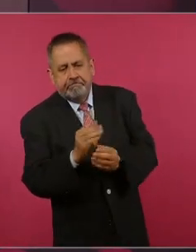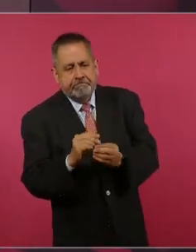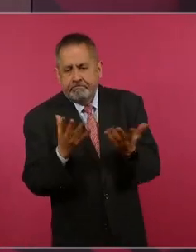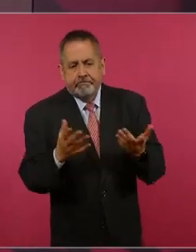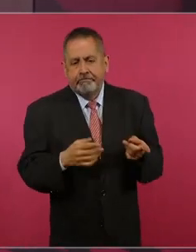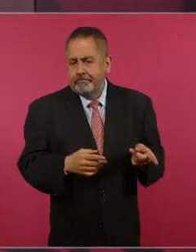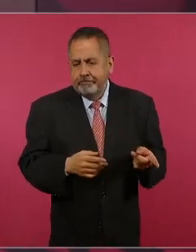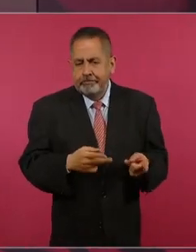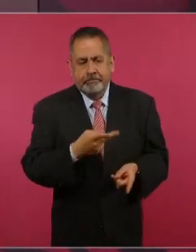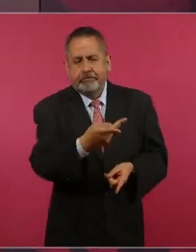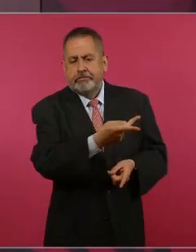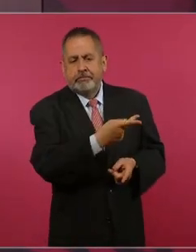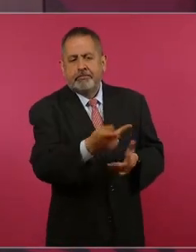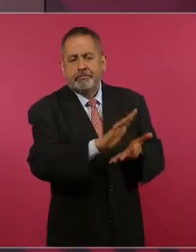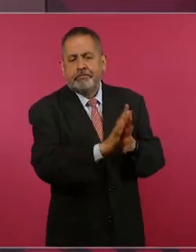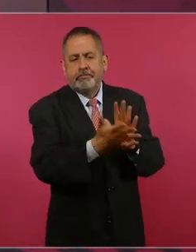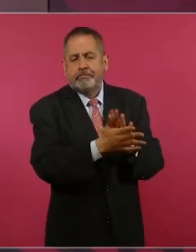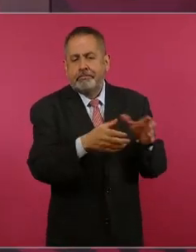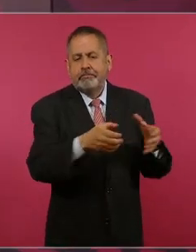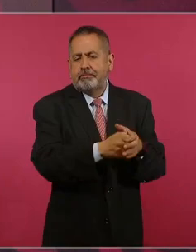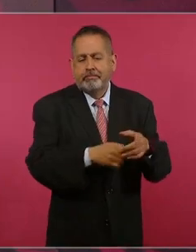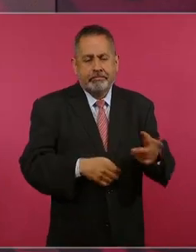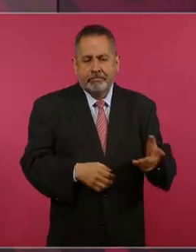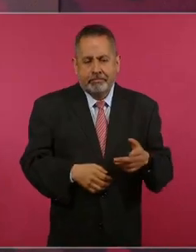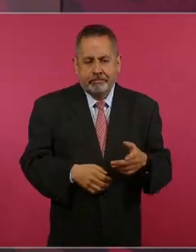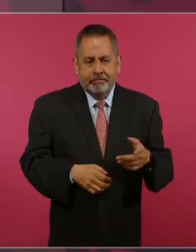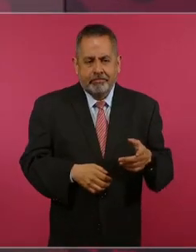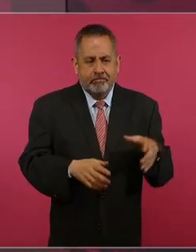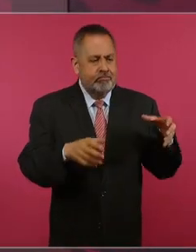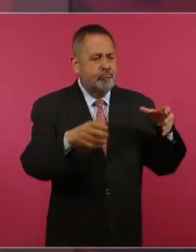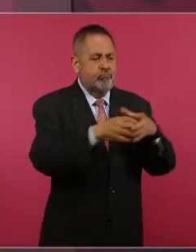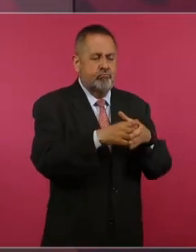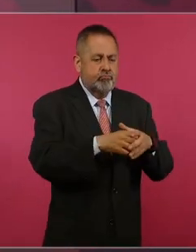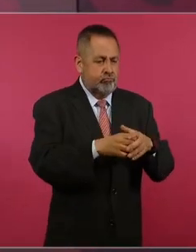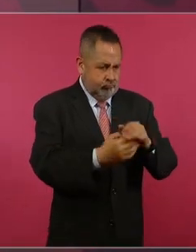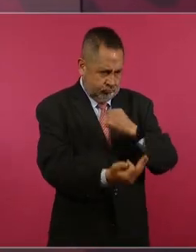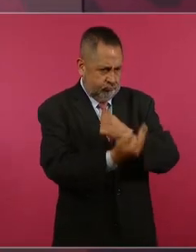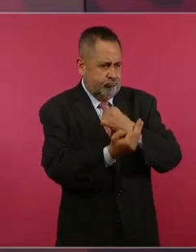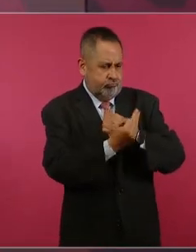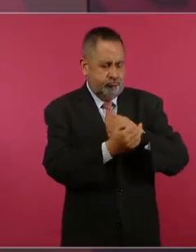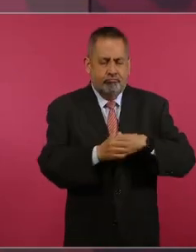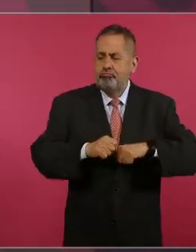de que es como una trinchera que tiene